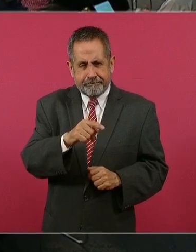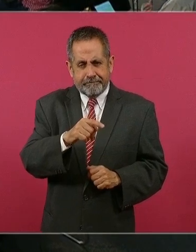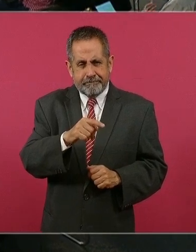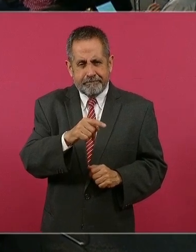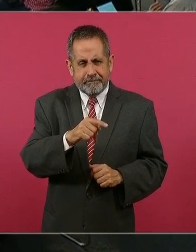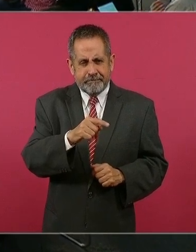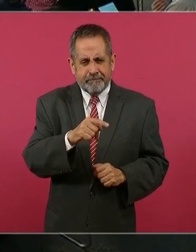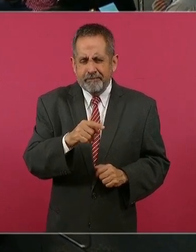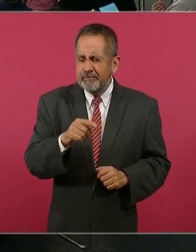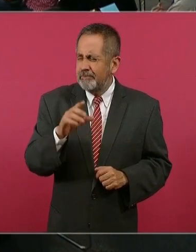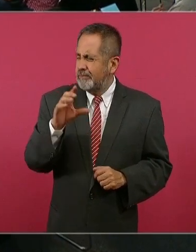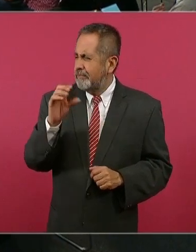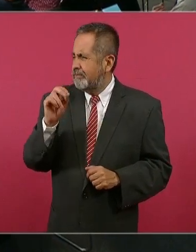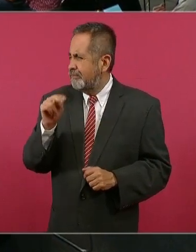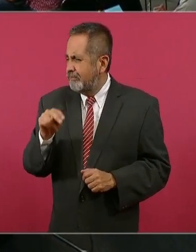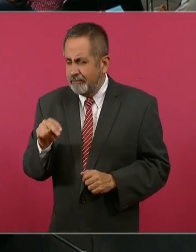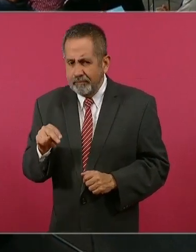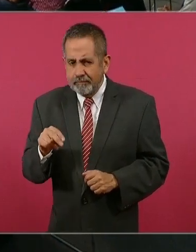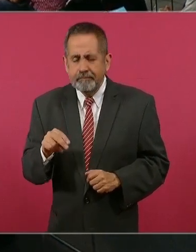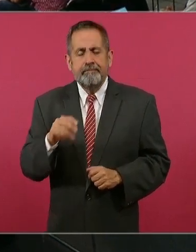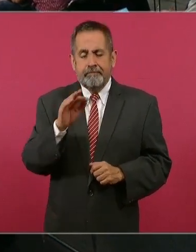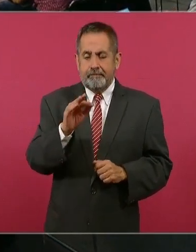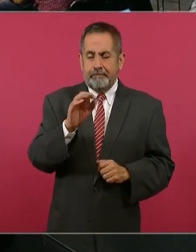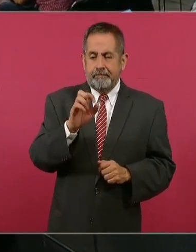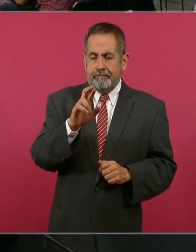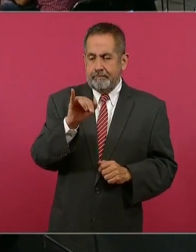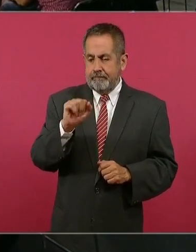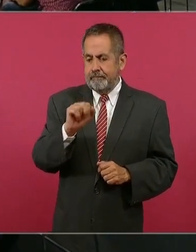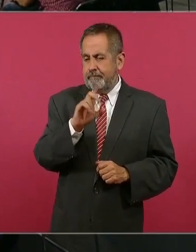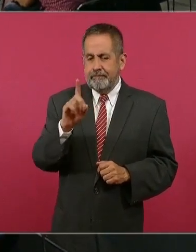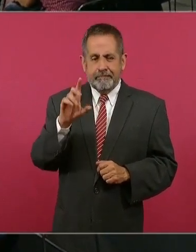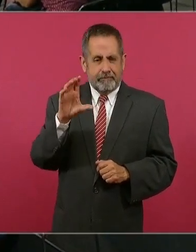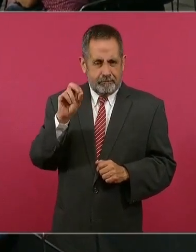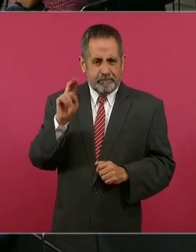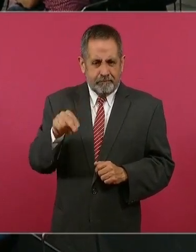de Con, ¿cómo es? Terriz de Con.